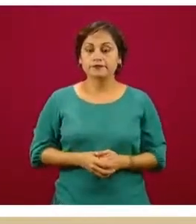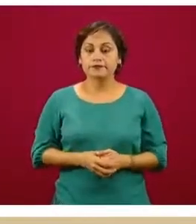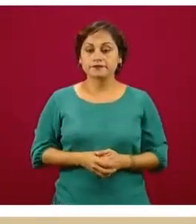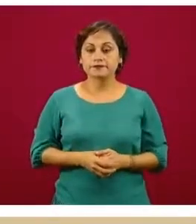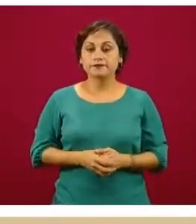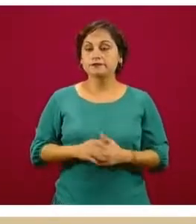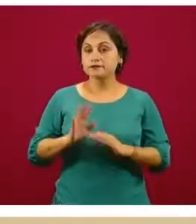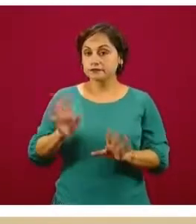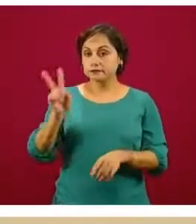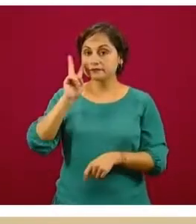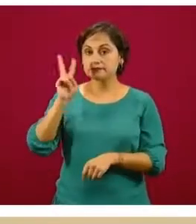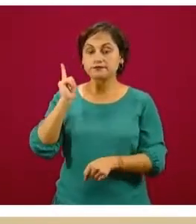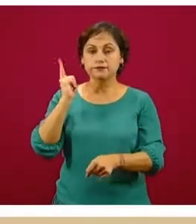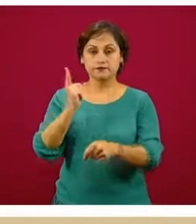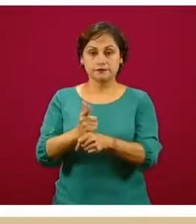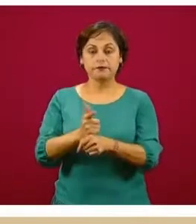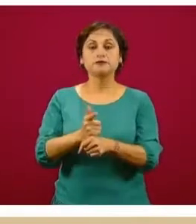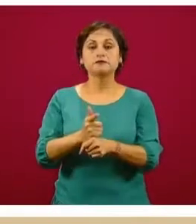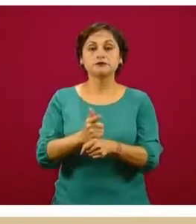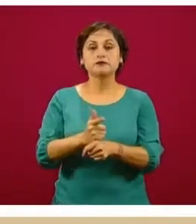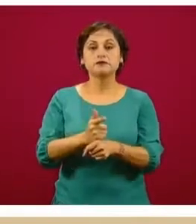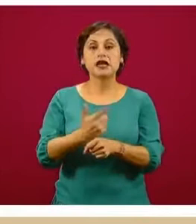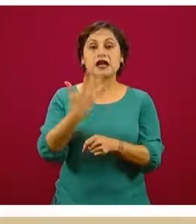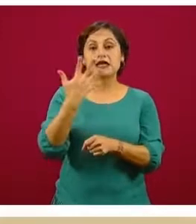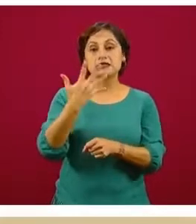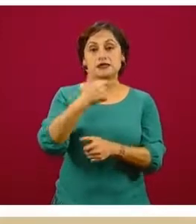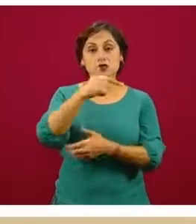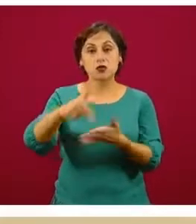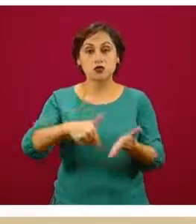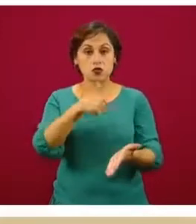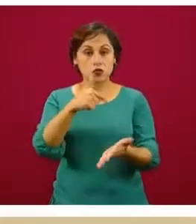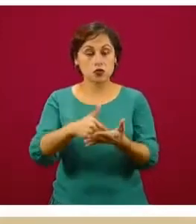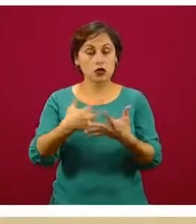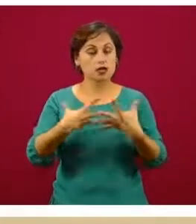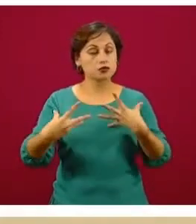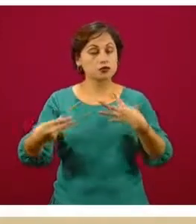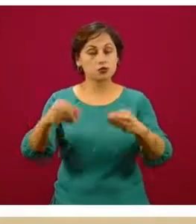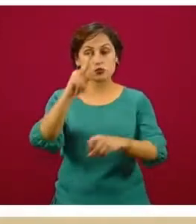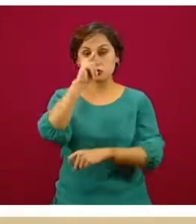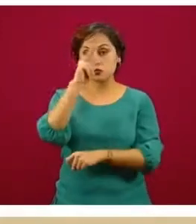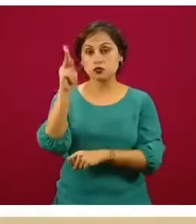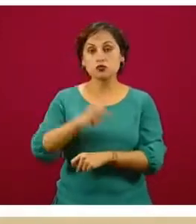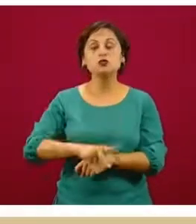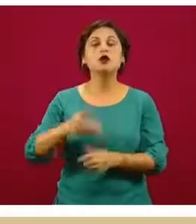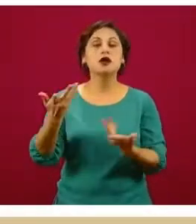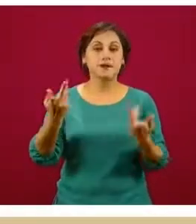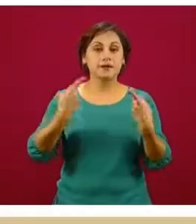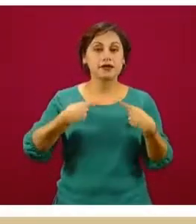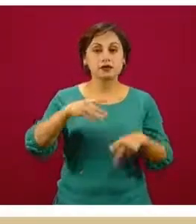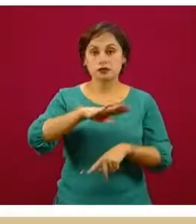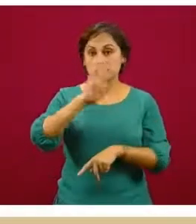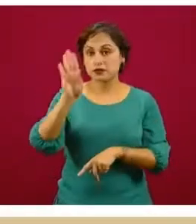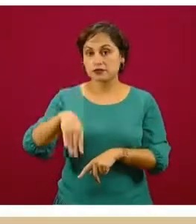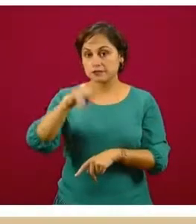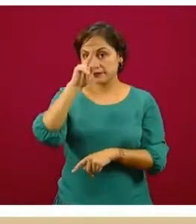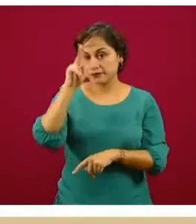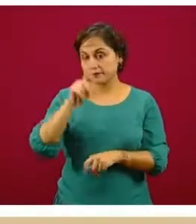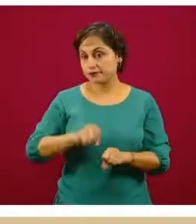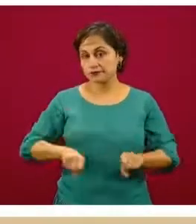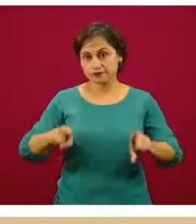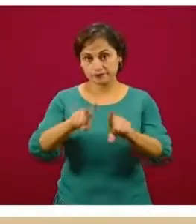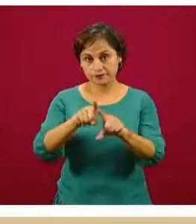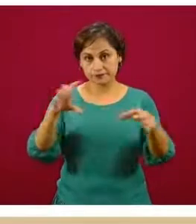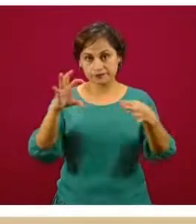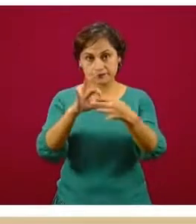lugares en donde hubo la mayor transmisión al inicio son los que han acumulado hasta el momento la mayor mortalidad.